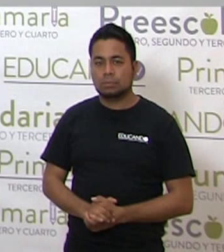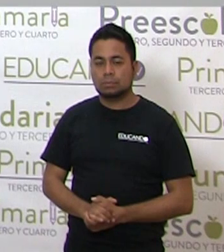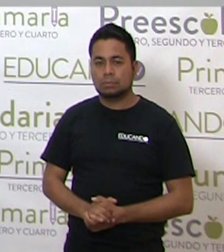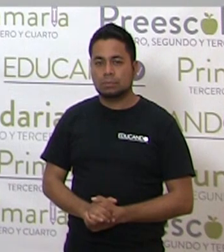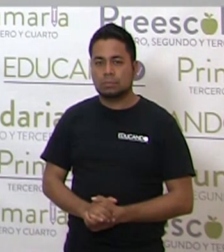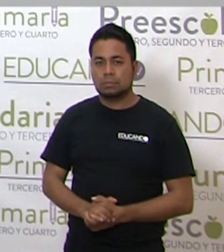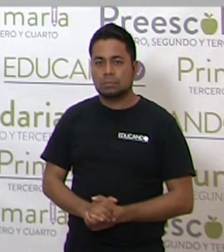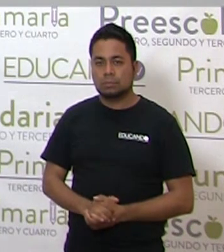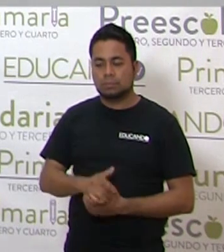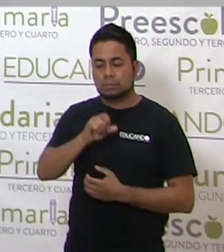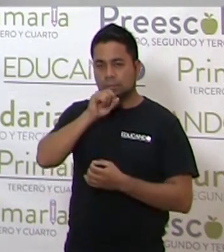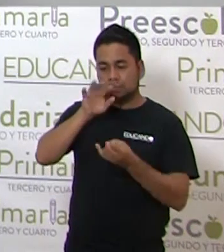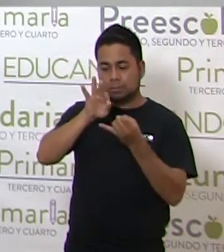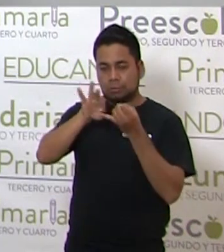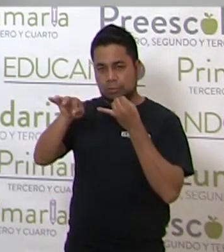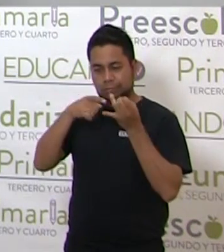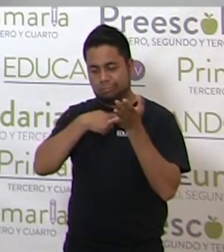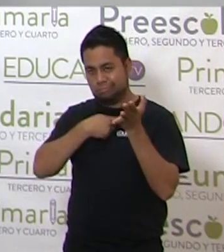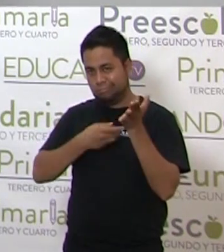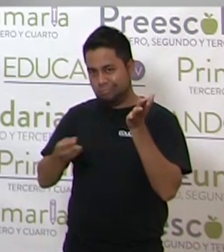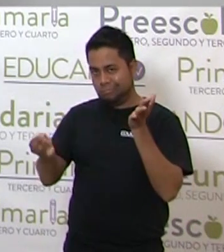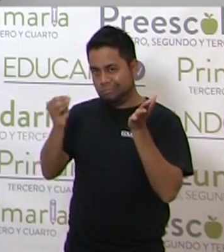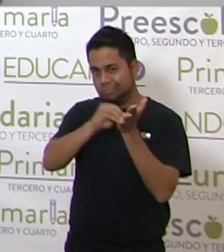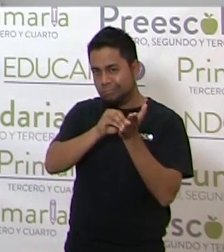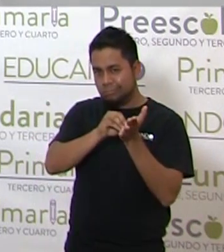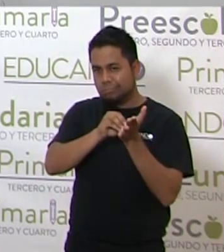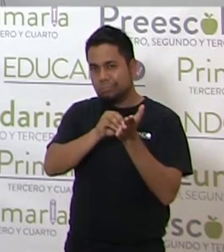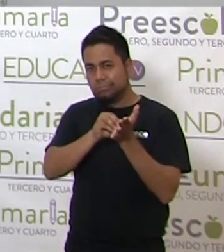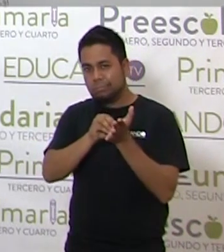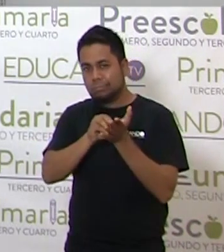Y por último, podríamos decir